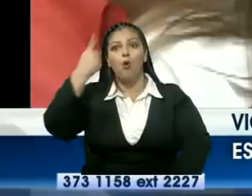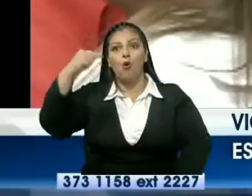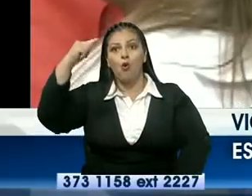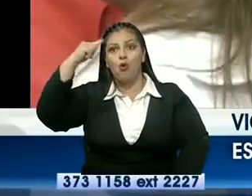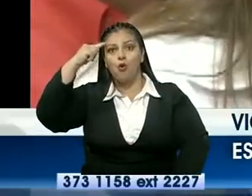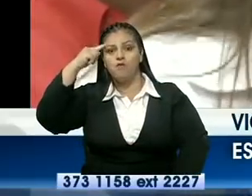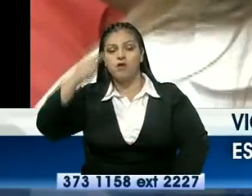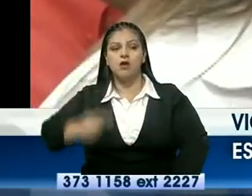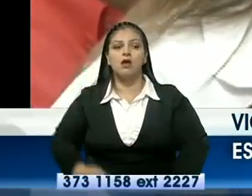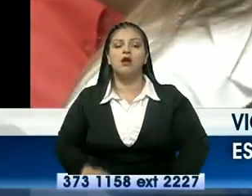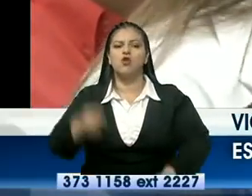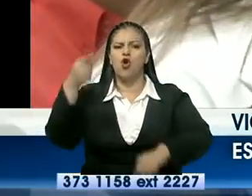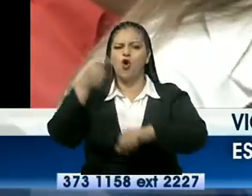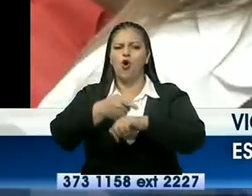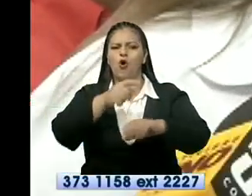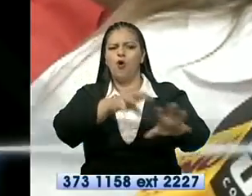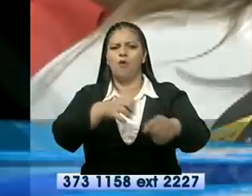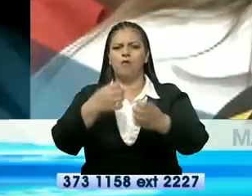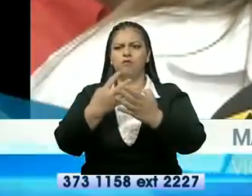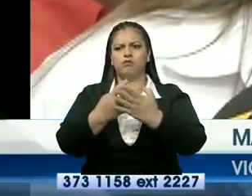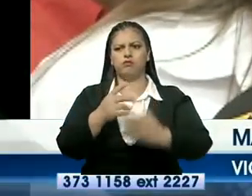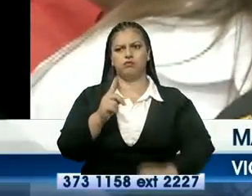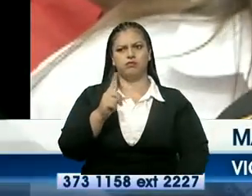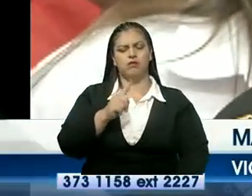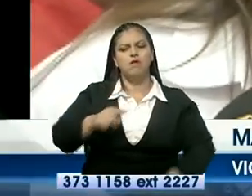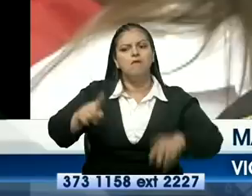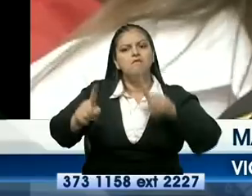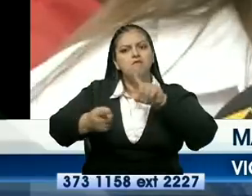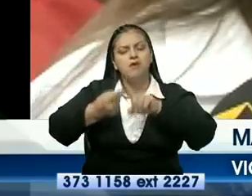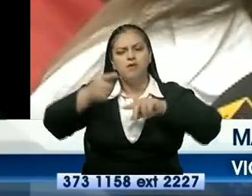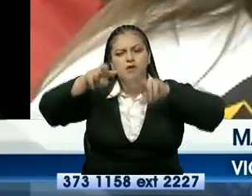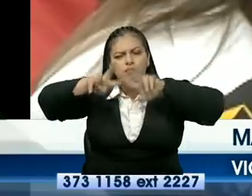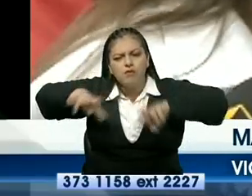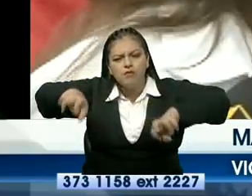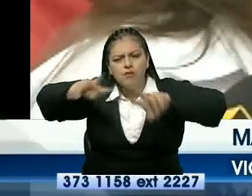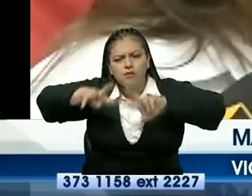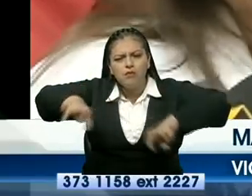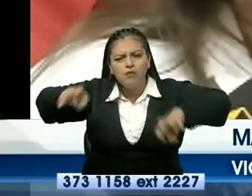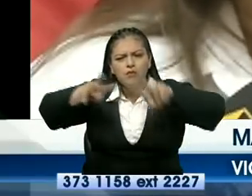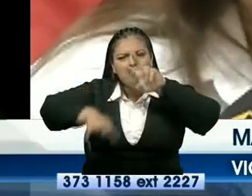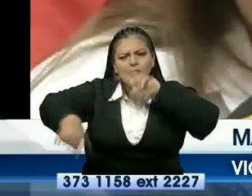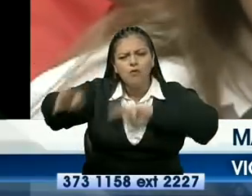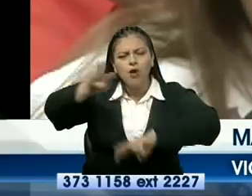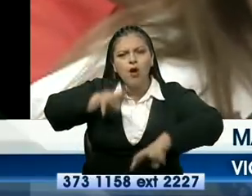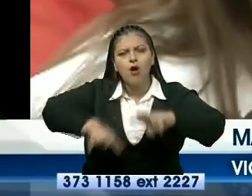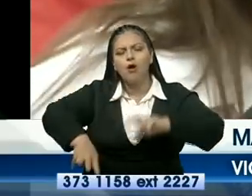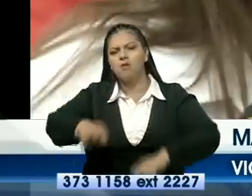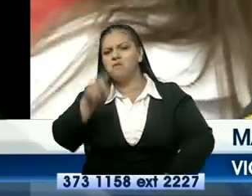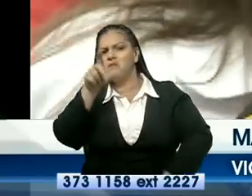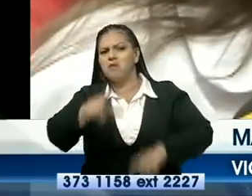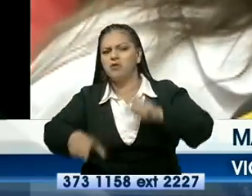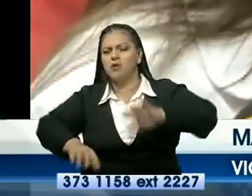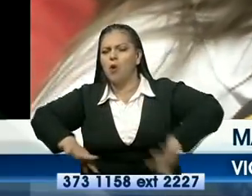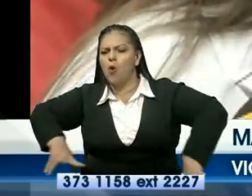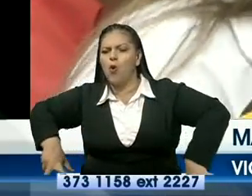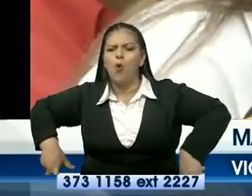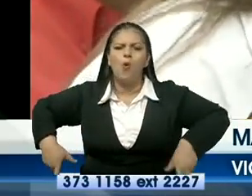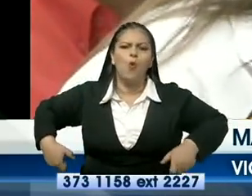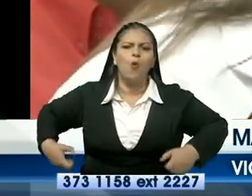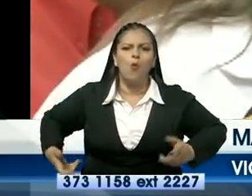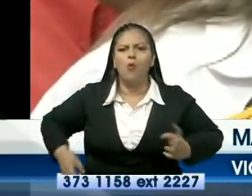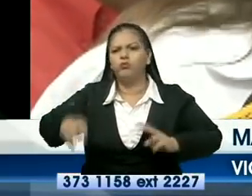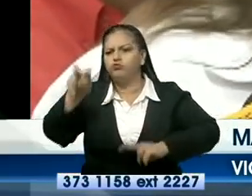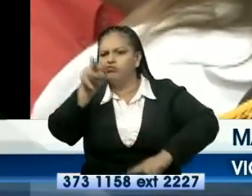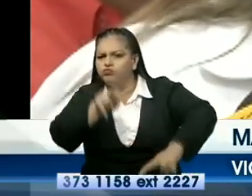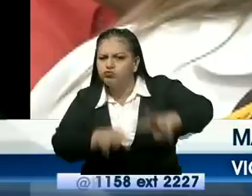corrupción. Reivindicamos la revolución ética, hemos impulsado desde el inicio una cirugía mayor a la corrupción y finalmente son